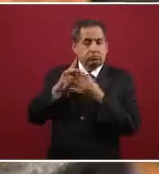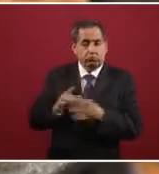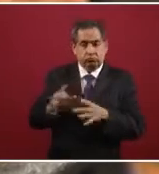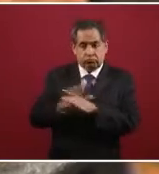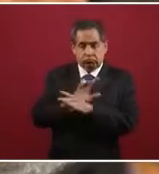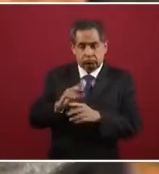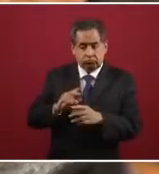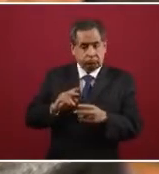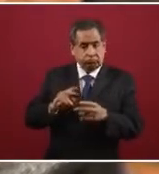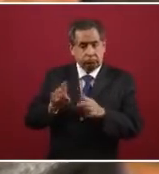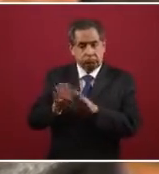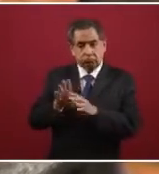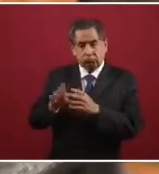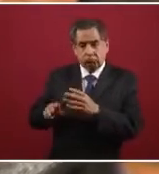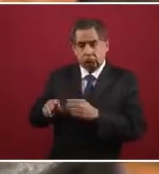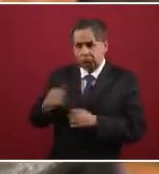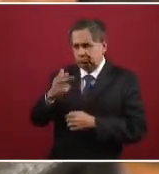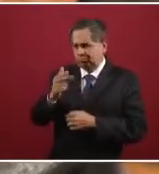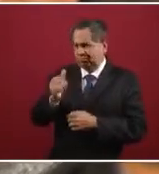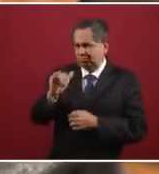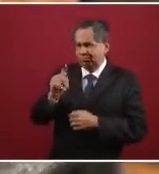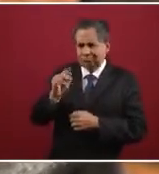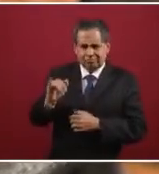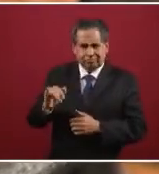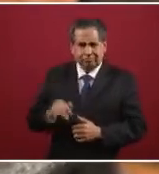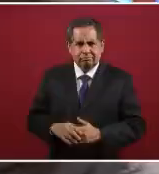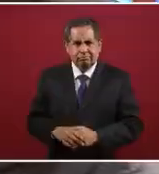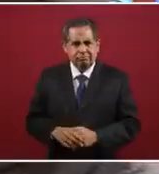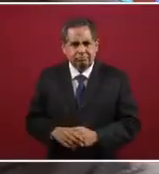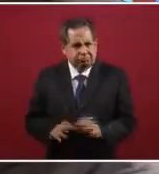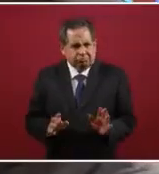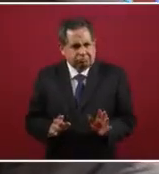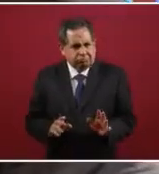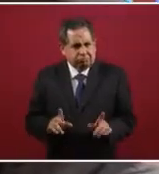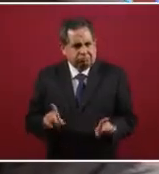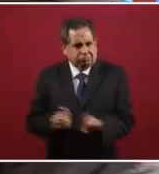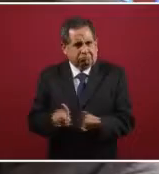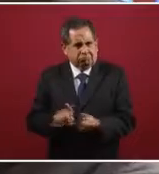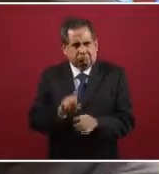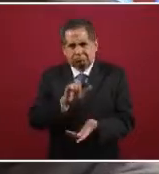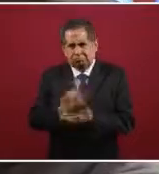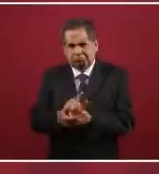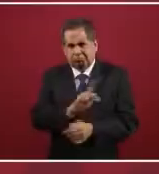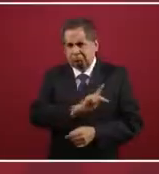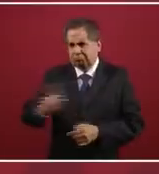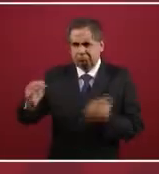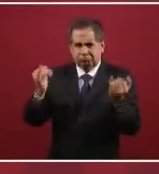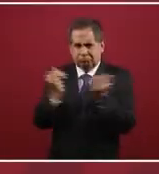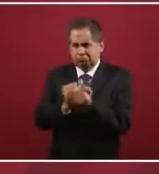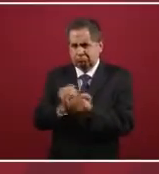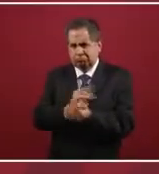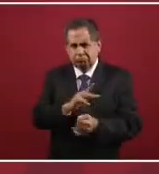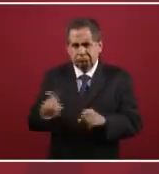hacia los haitianos? No, estamos aplicando las mismas normas de siempre.